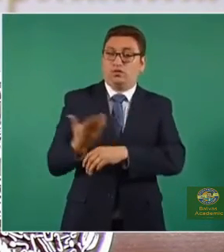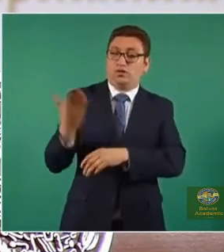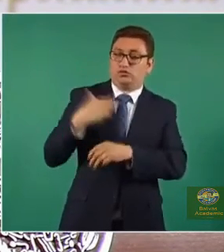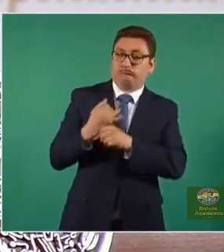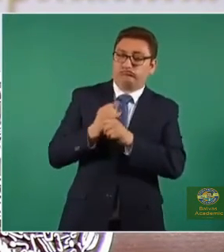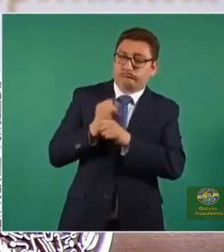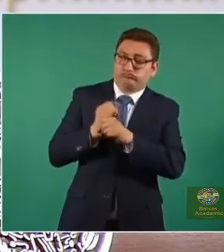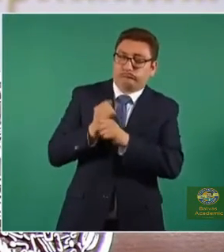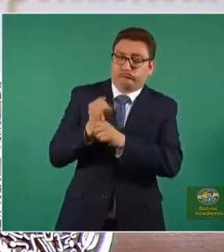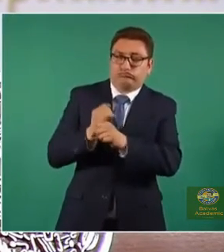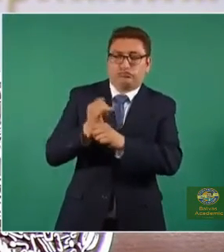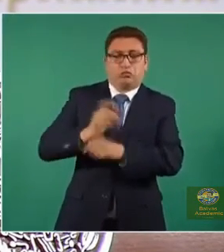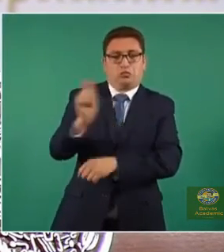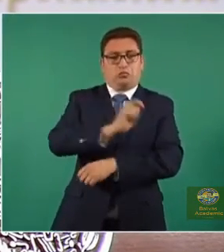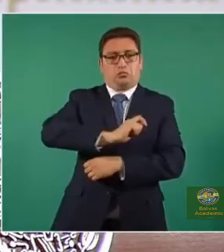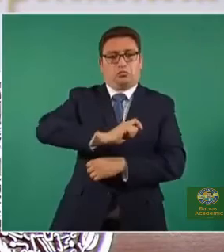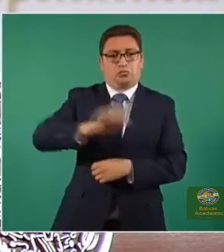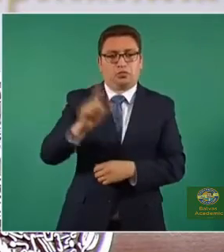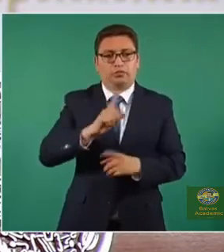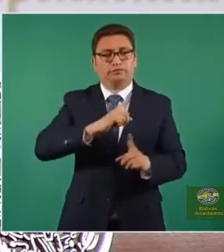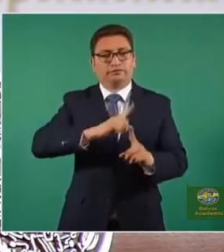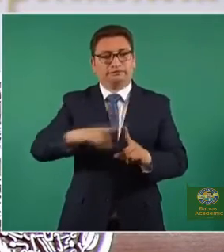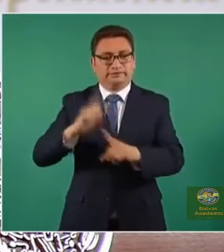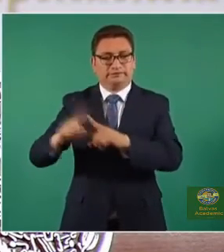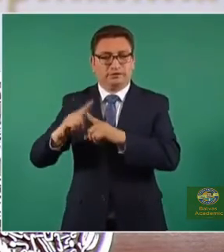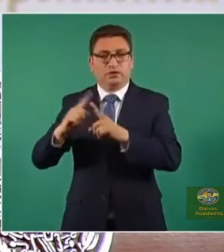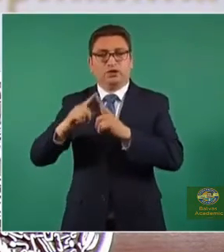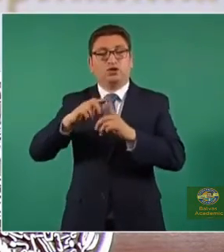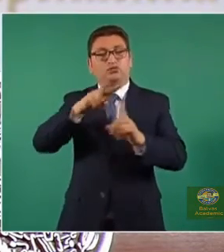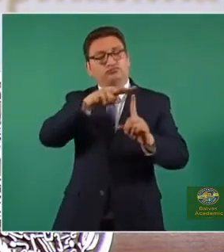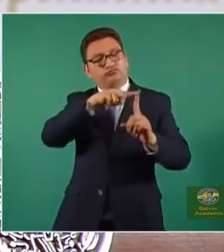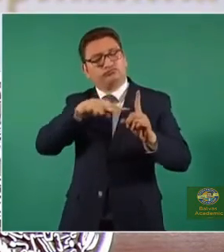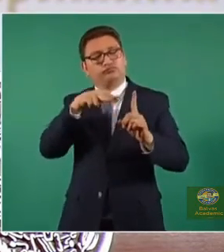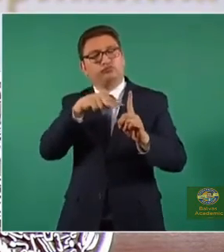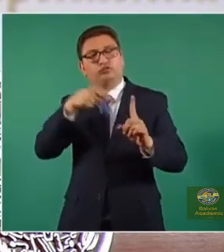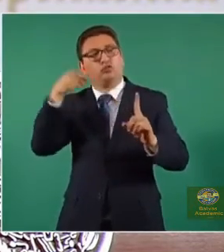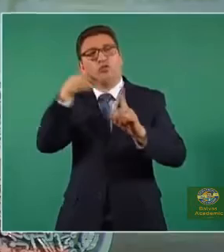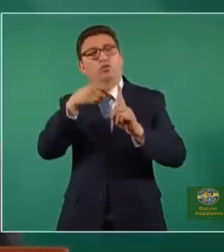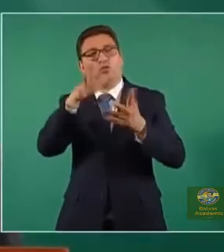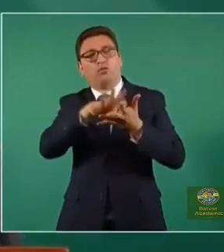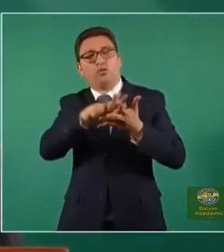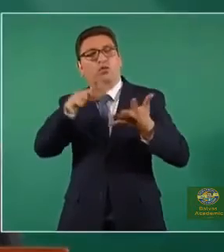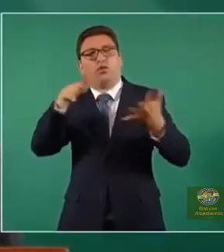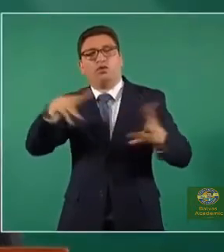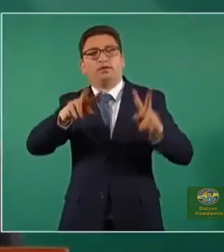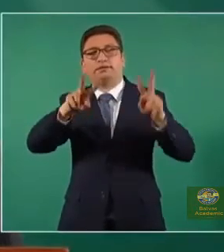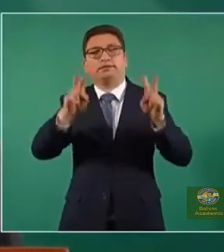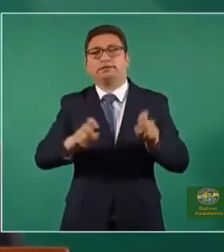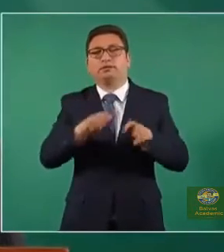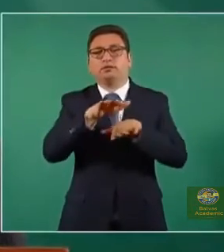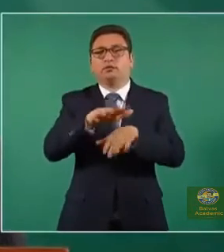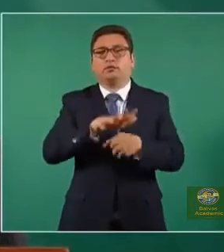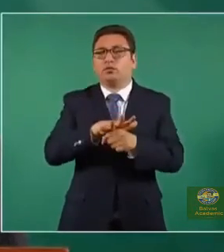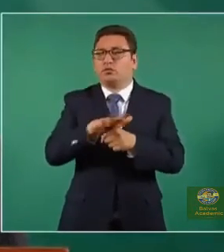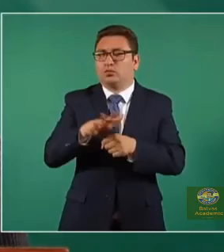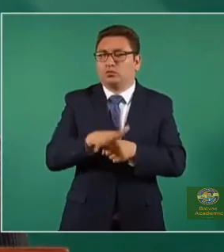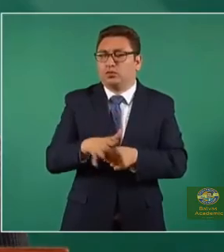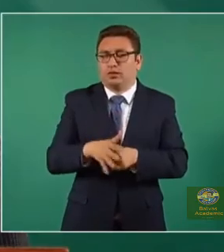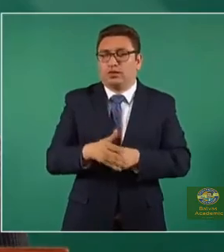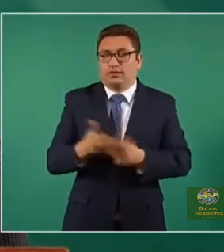pues, muy profesionales, con una visión quizás más amplia en lo que se refiere a lo que es